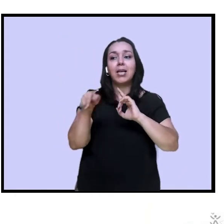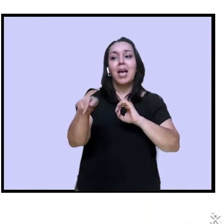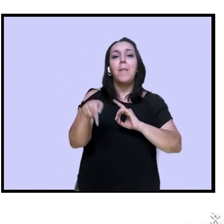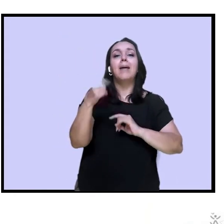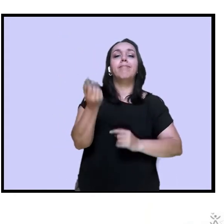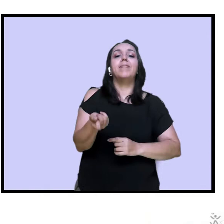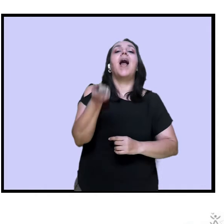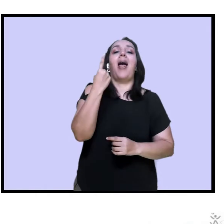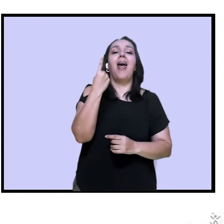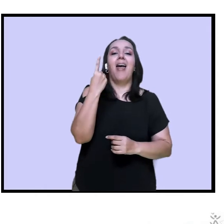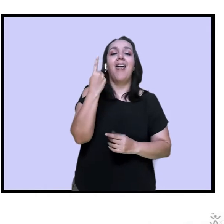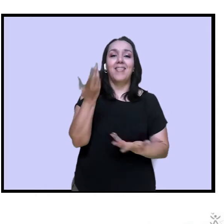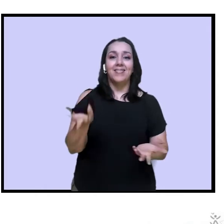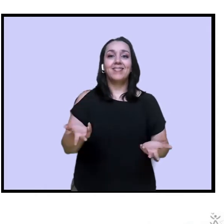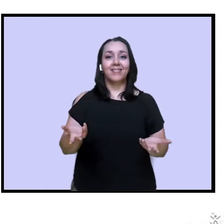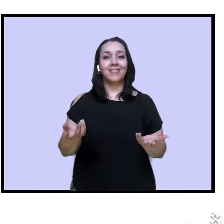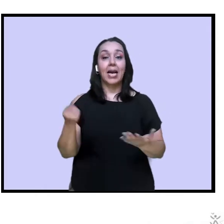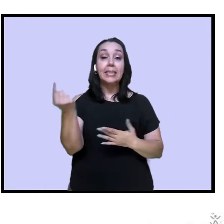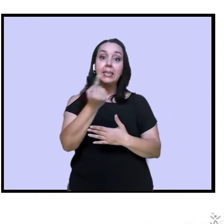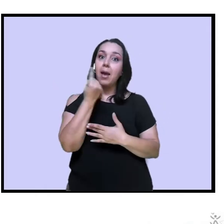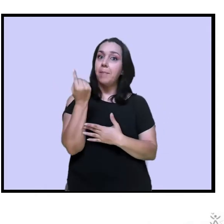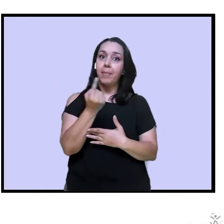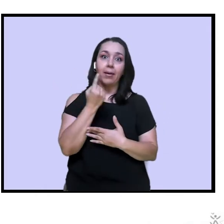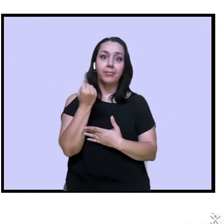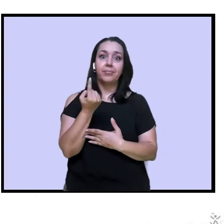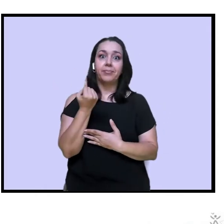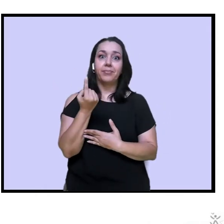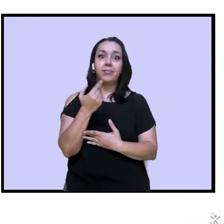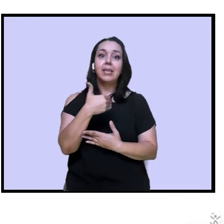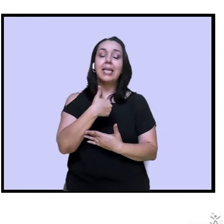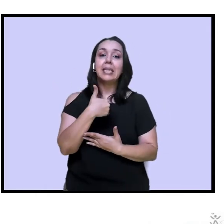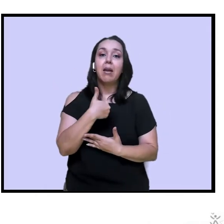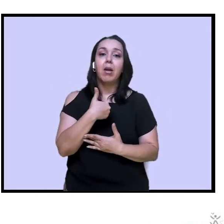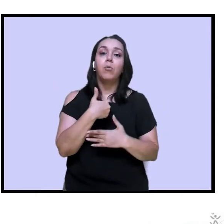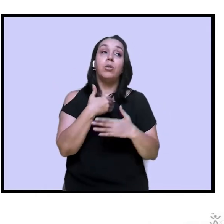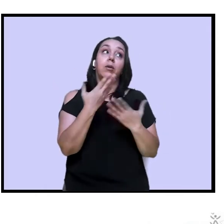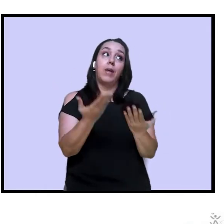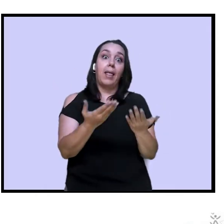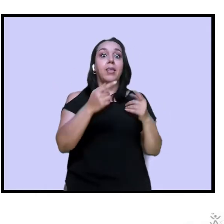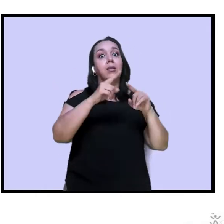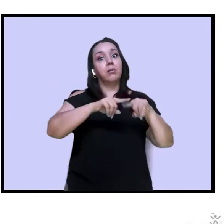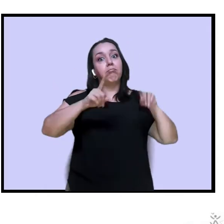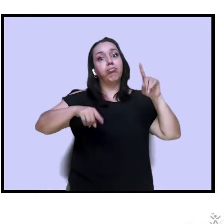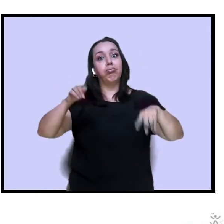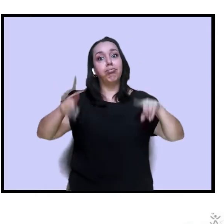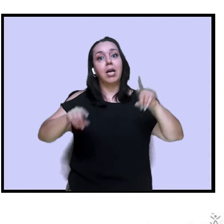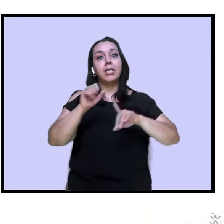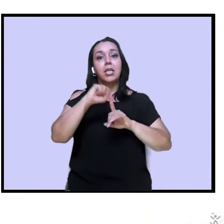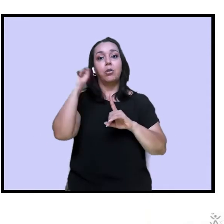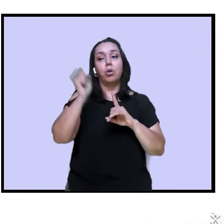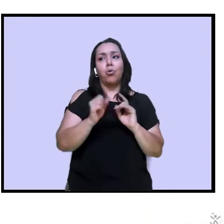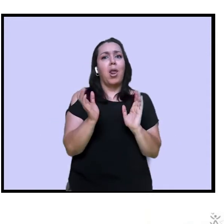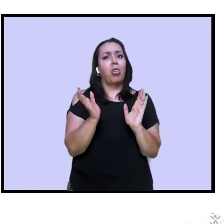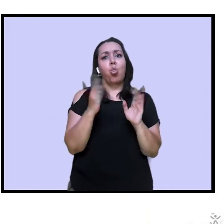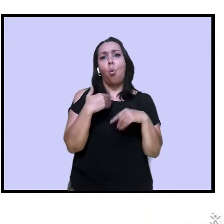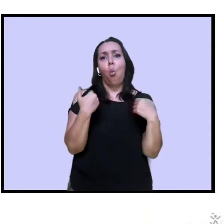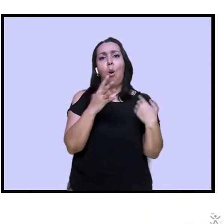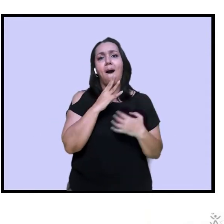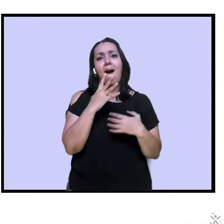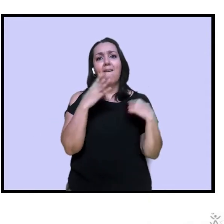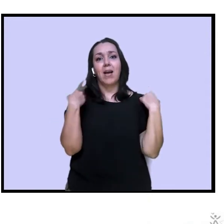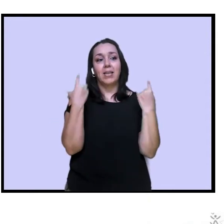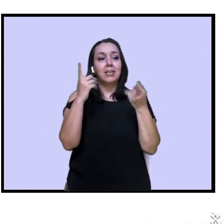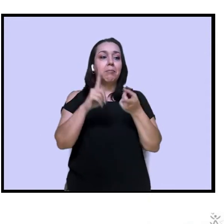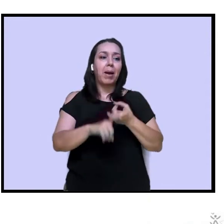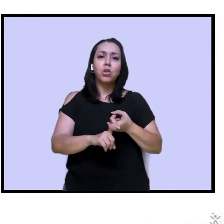todas las indicaciones tal cual. Siempre tenemos casos también, ¿verdad?, donde no hablan español y hay